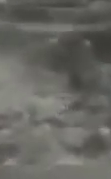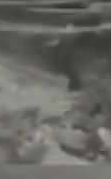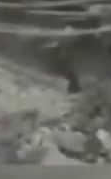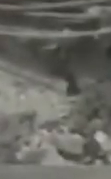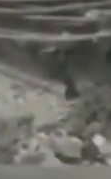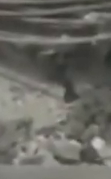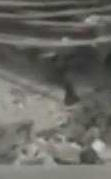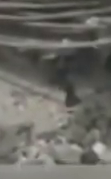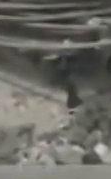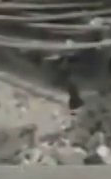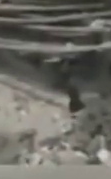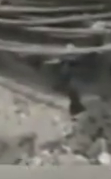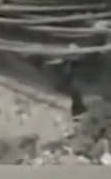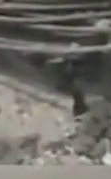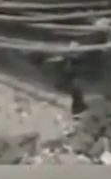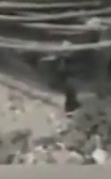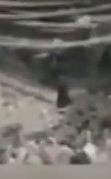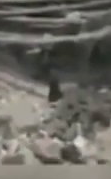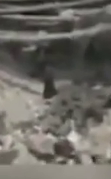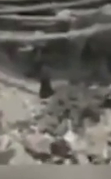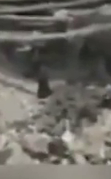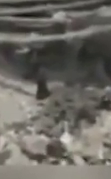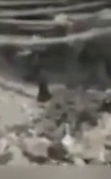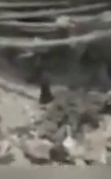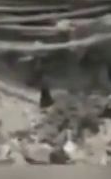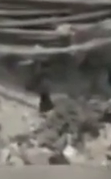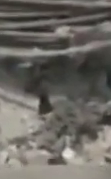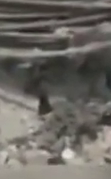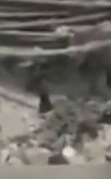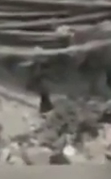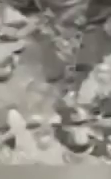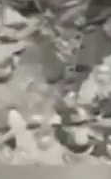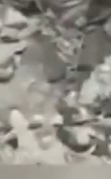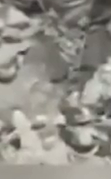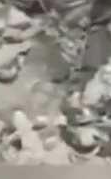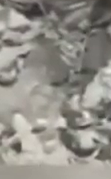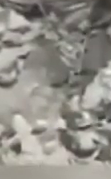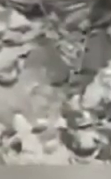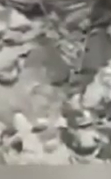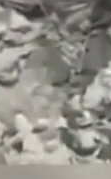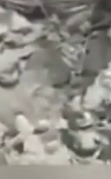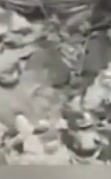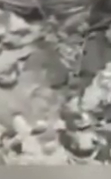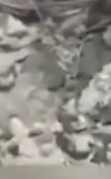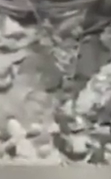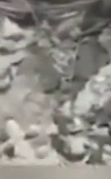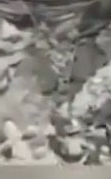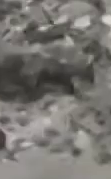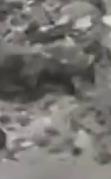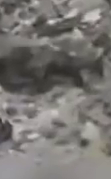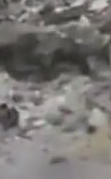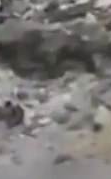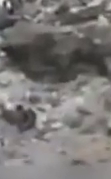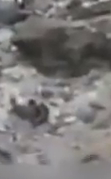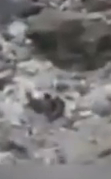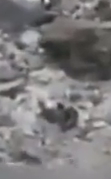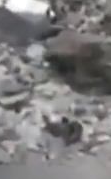y va consiguiendo locura las fotos